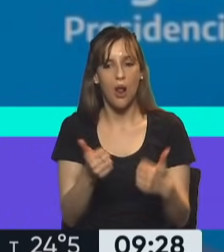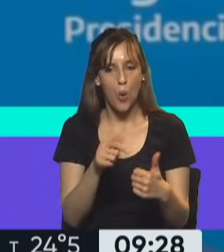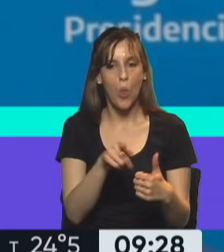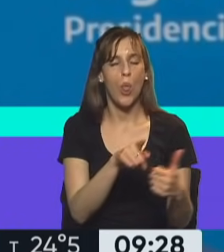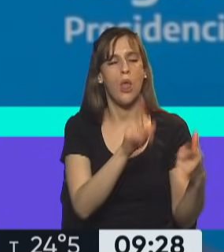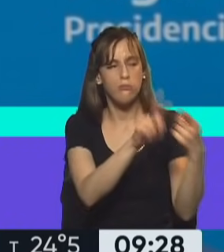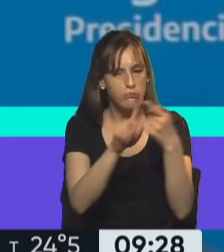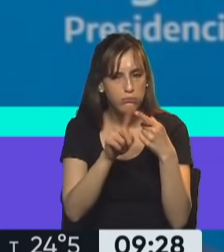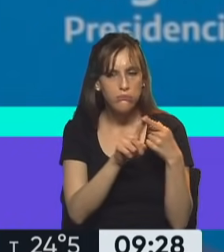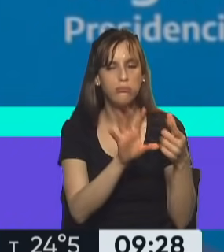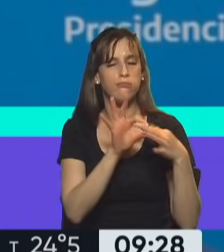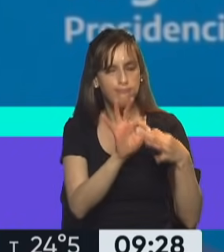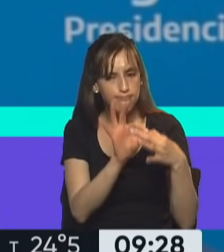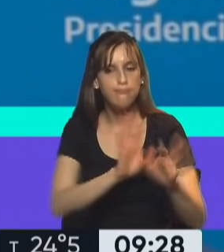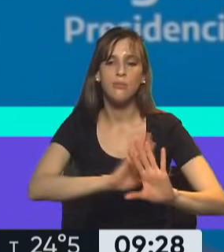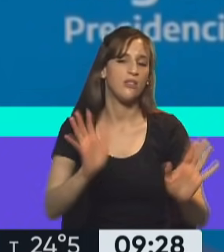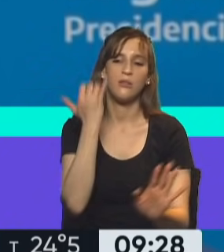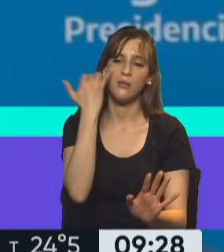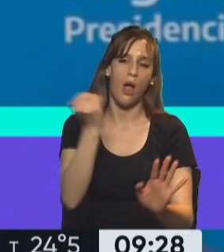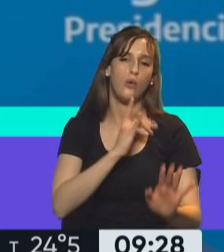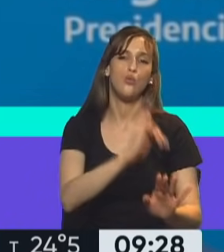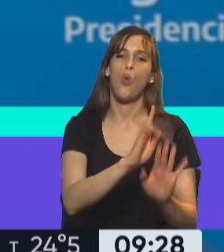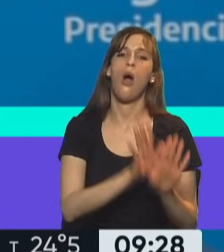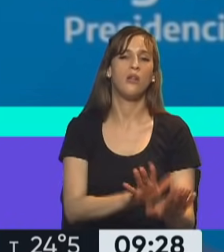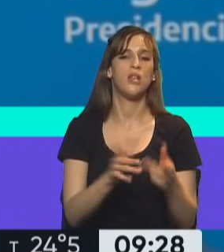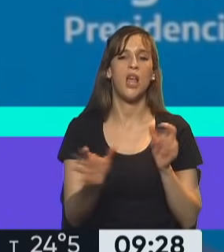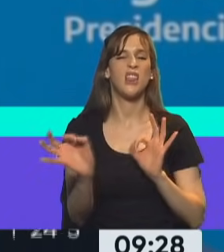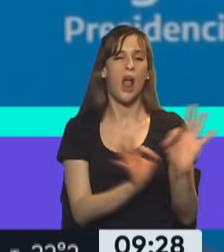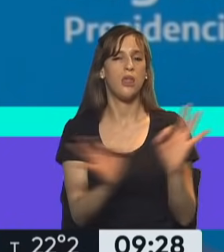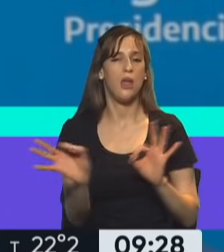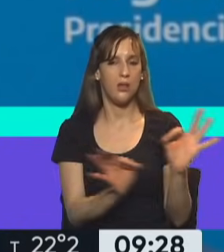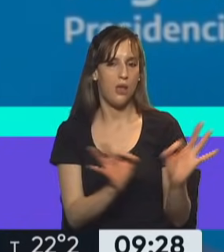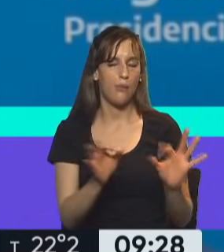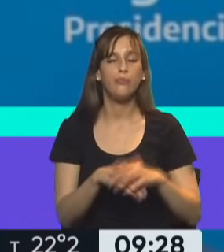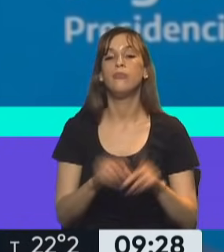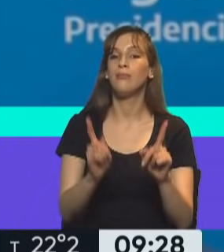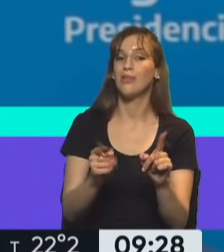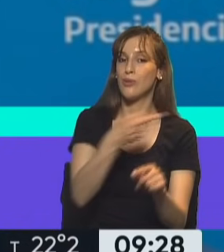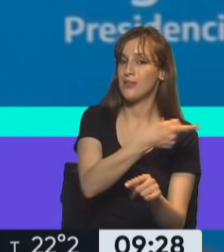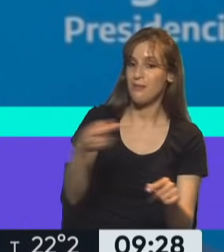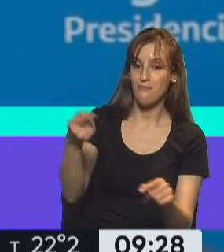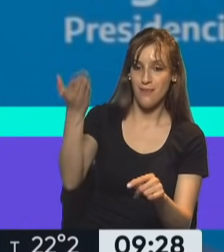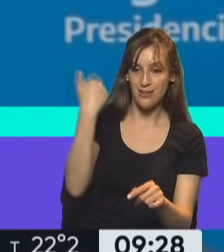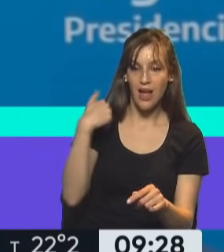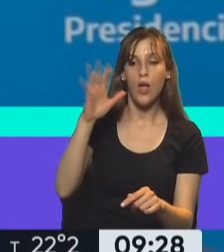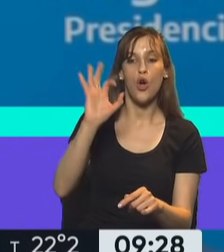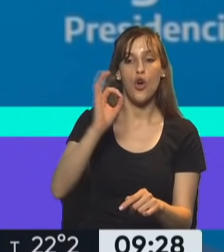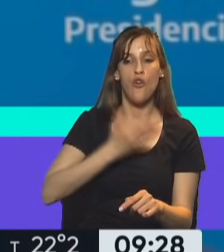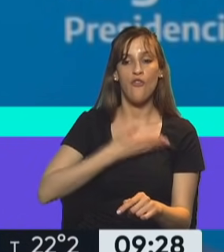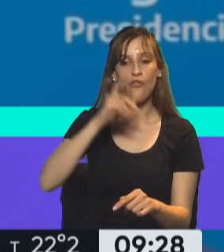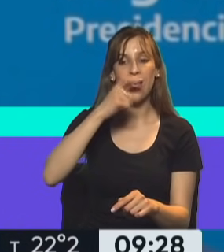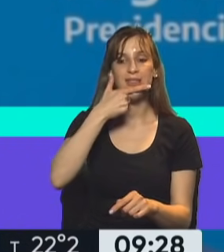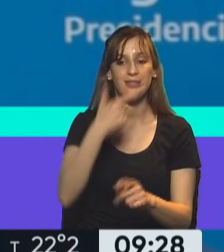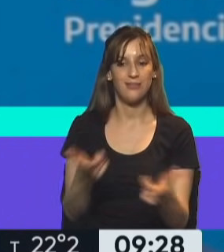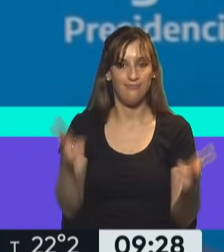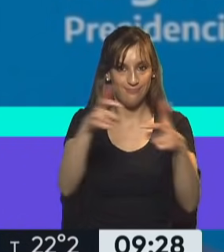situación y la estrategia está a cargo del plan provincial. Esto fue conversado en el COFESA de la semana pasada. Ayer, a última hora, fue la